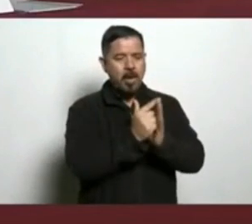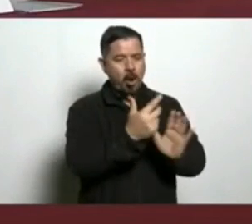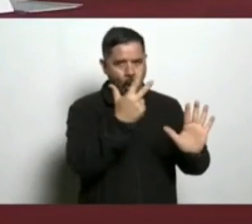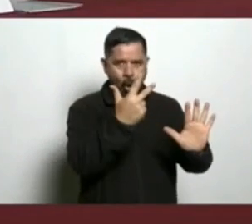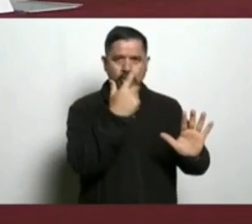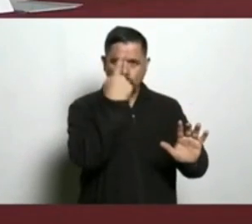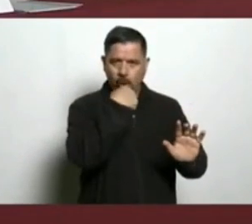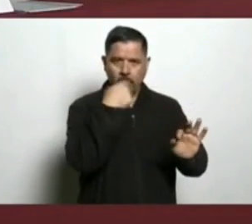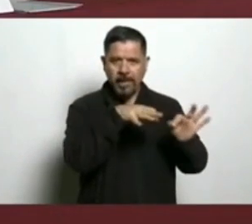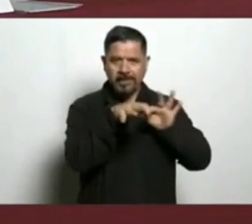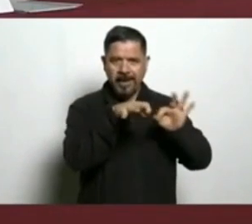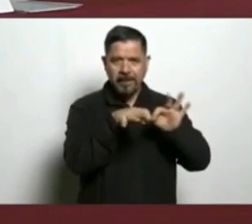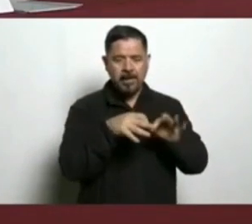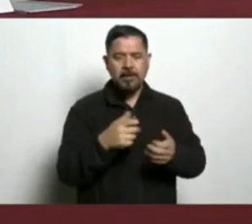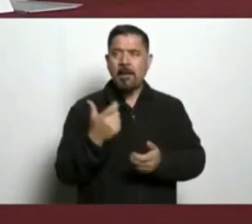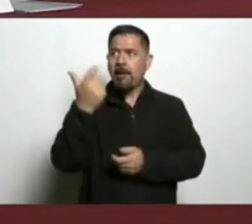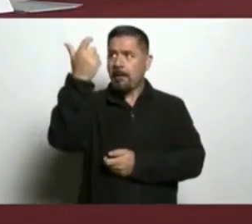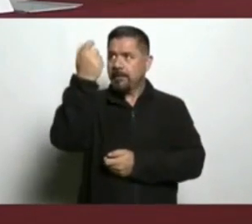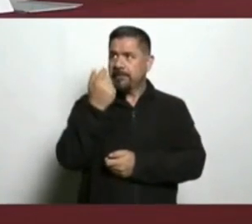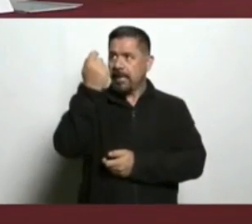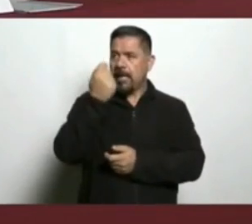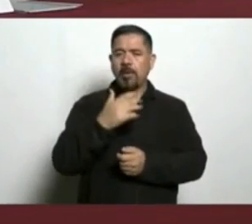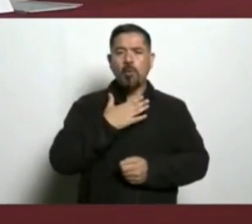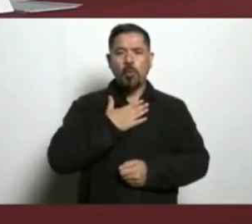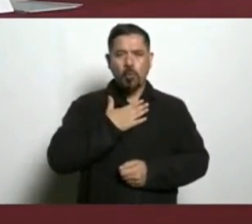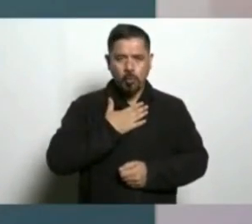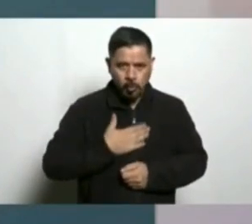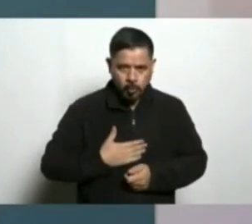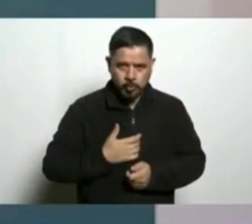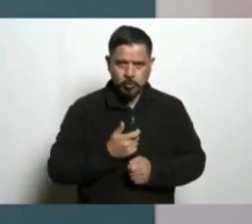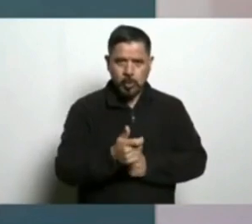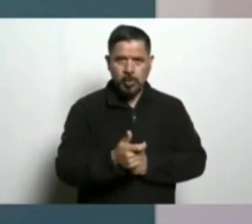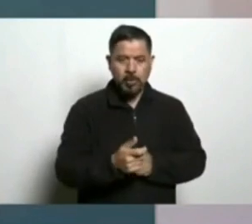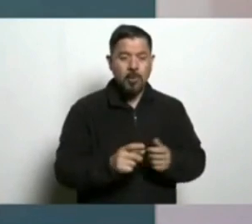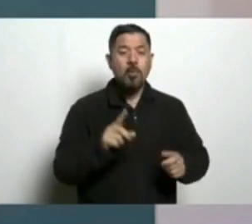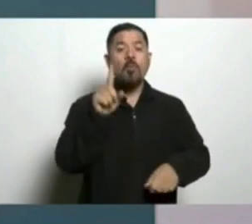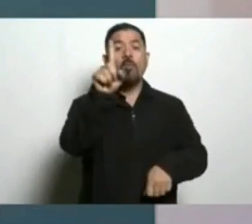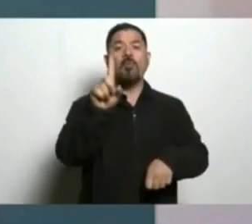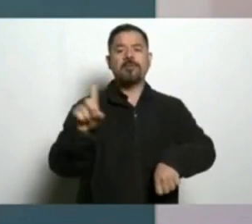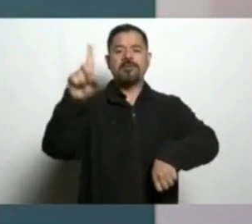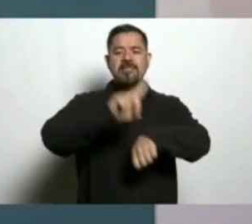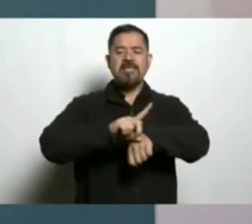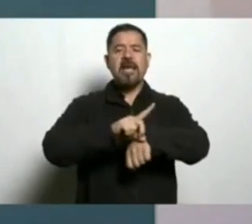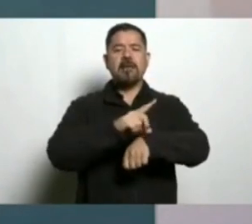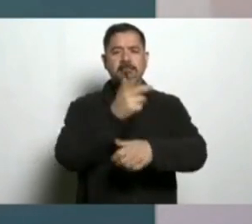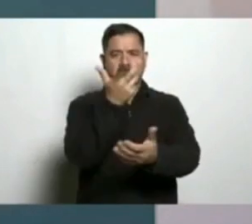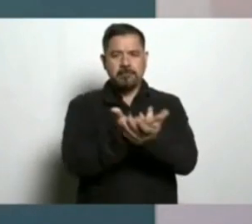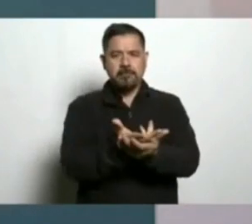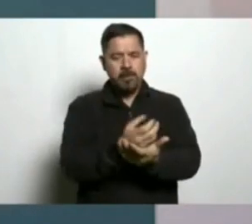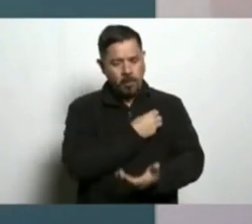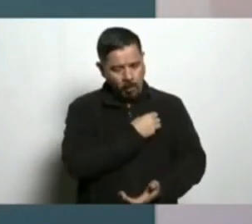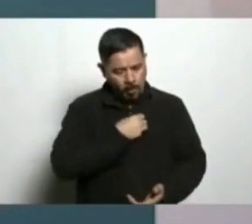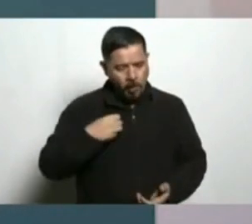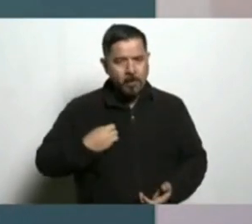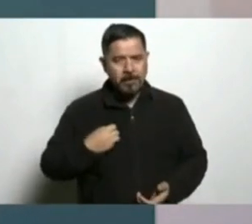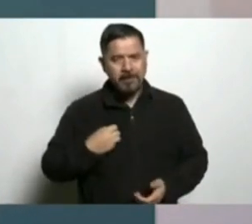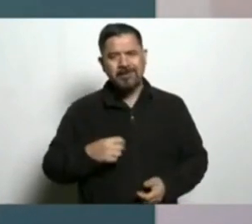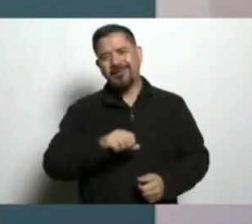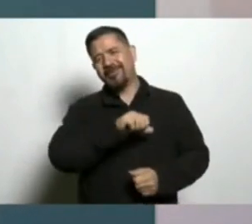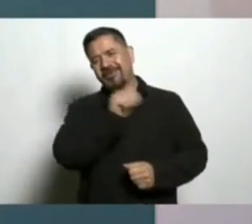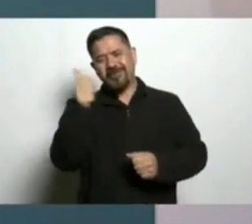salario justo, el día de descanso obligatorio y